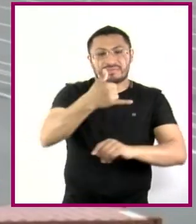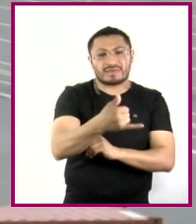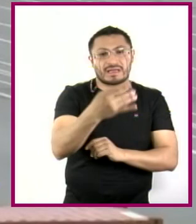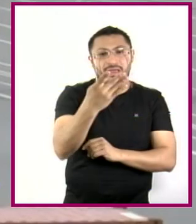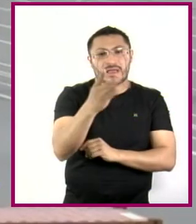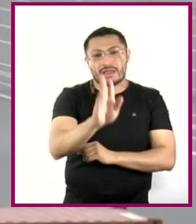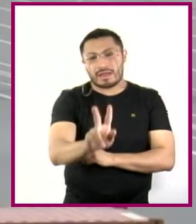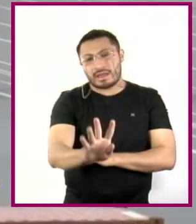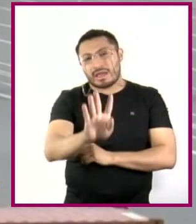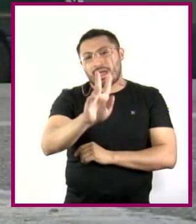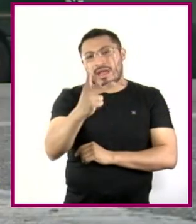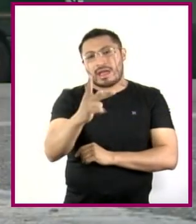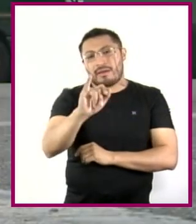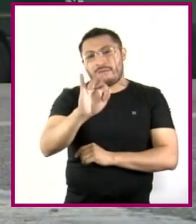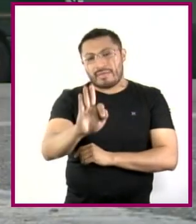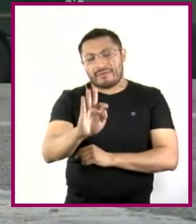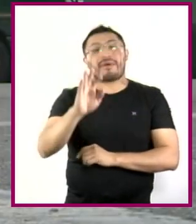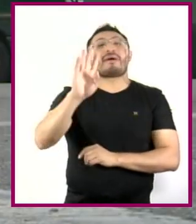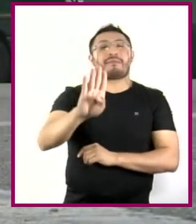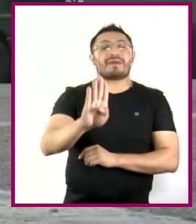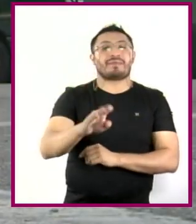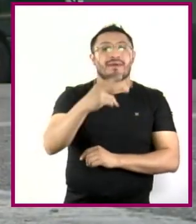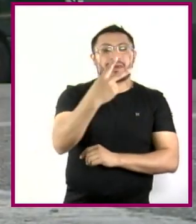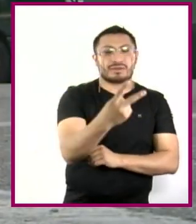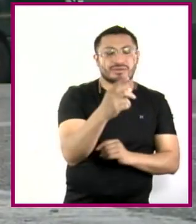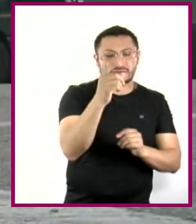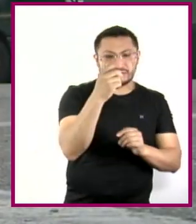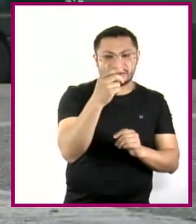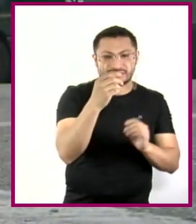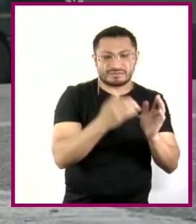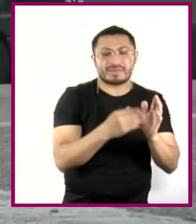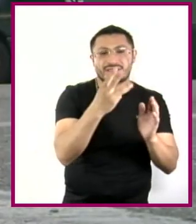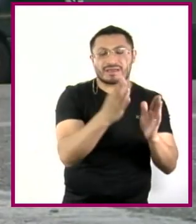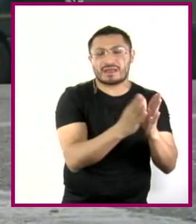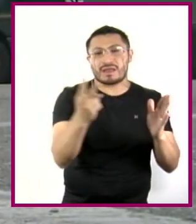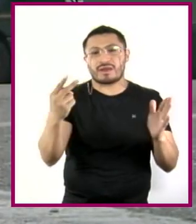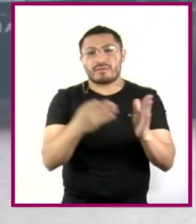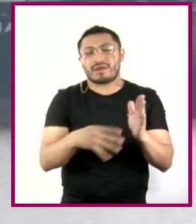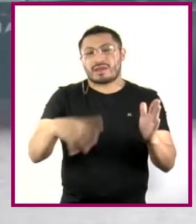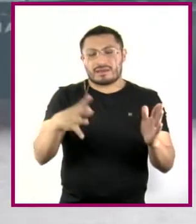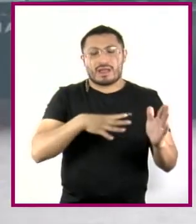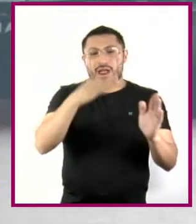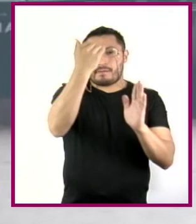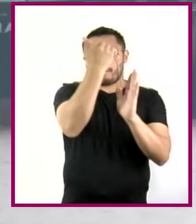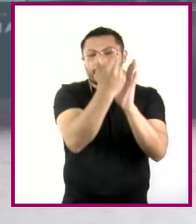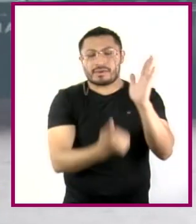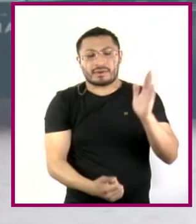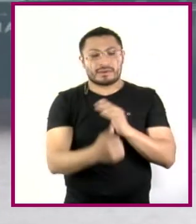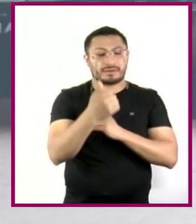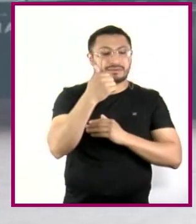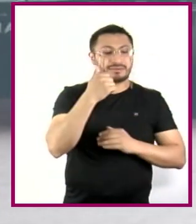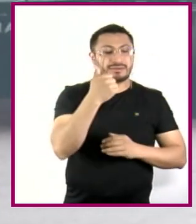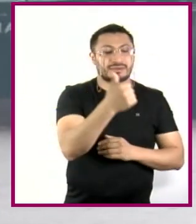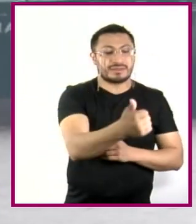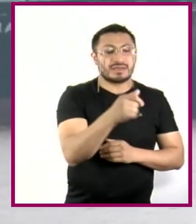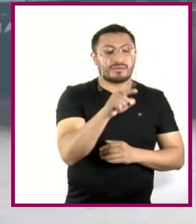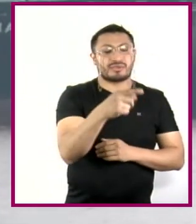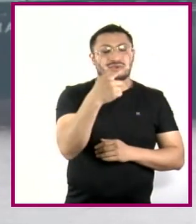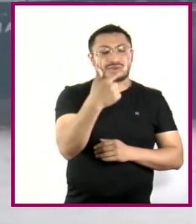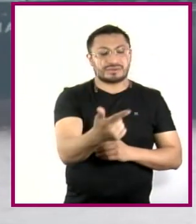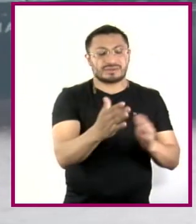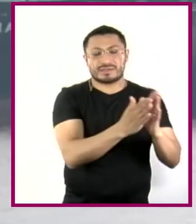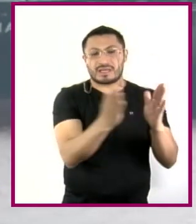Bruto, entre 2003 y 2014 disminuyeron de 6.7 al